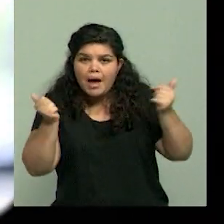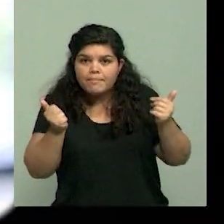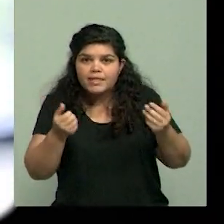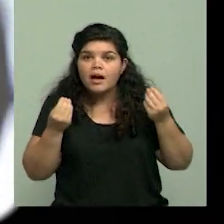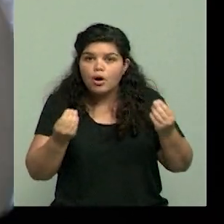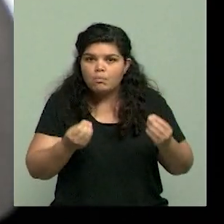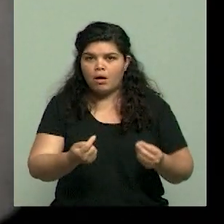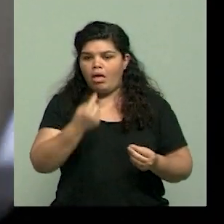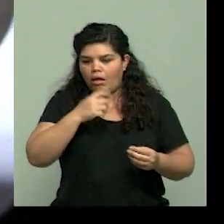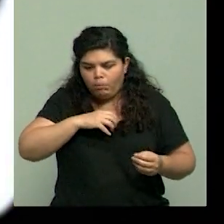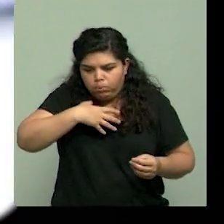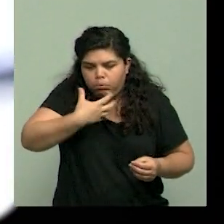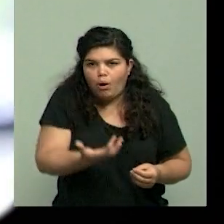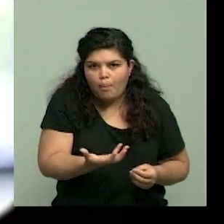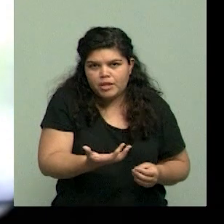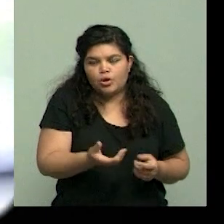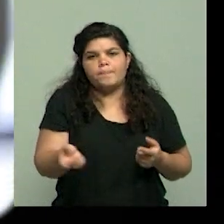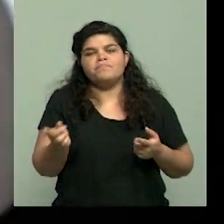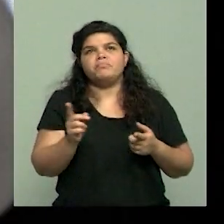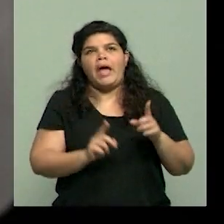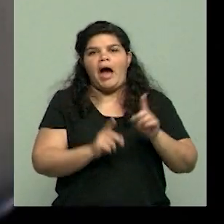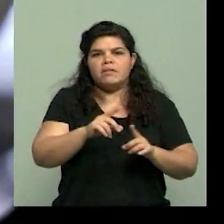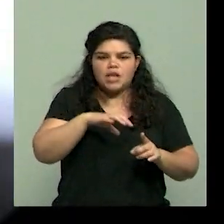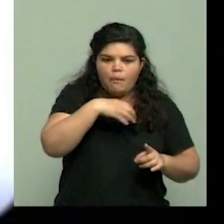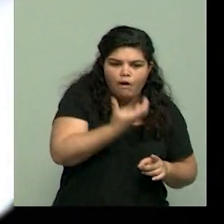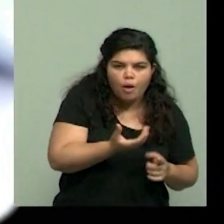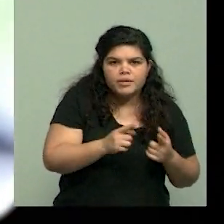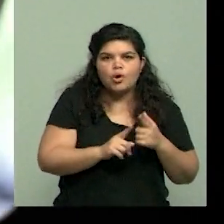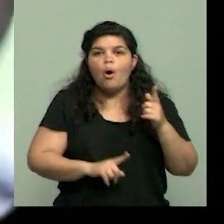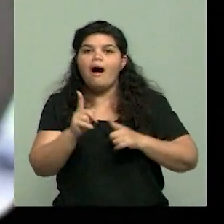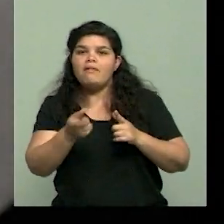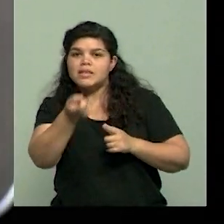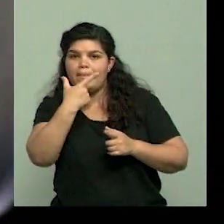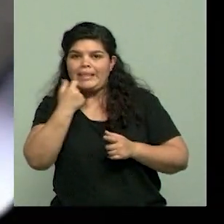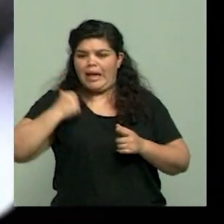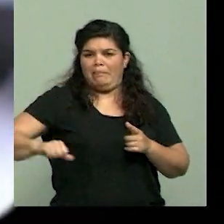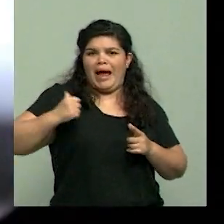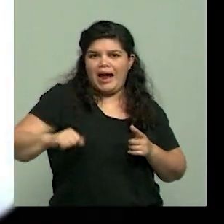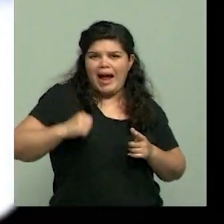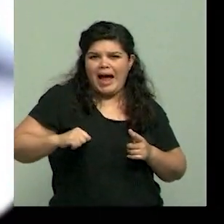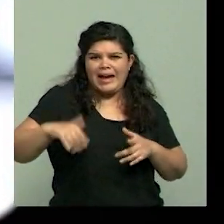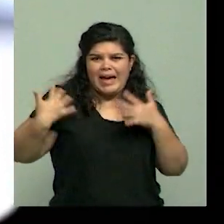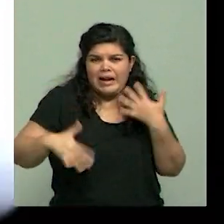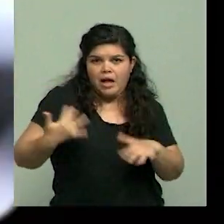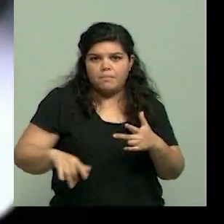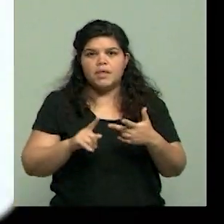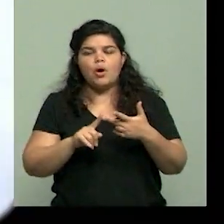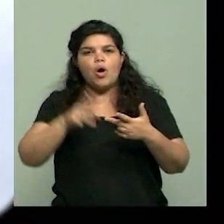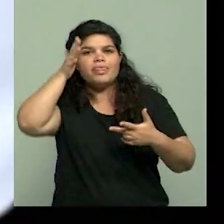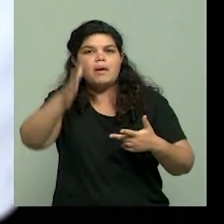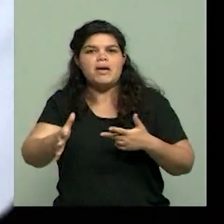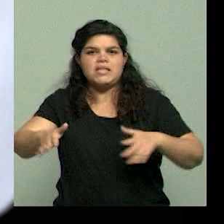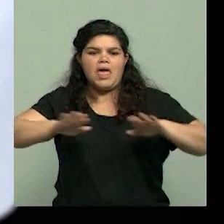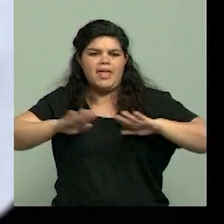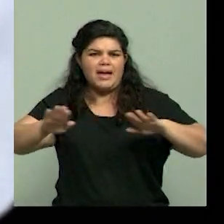veces aparece o el vómito autoprovocado o el uso de laxantes, el exceso de ejercicio físico. Esas son